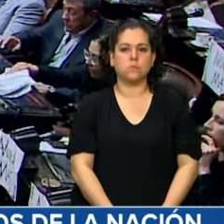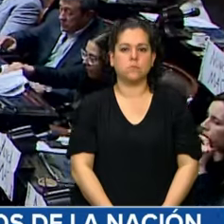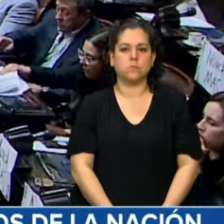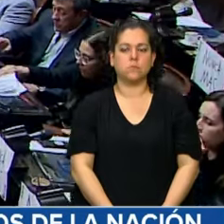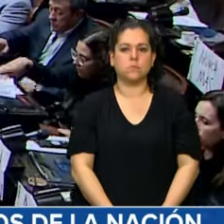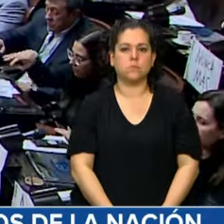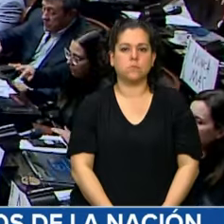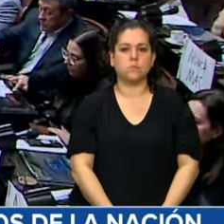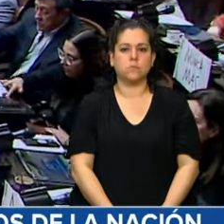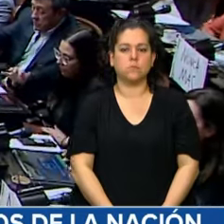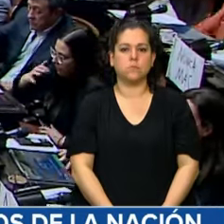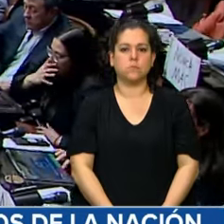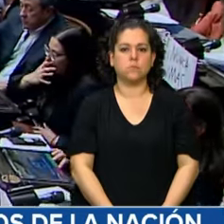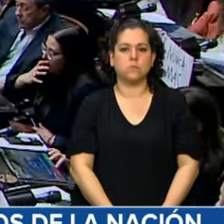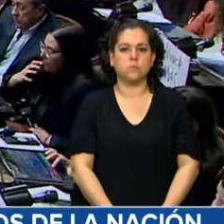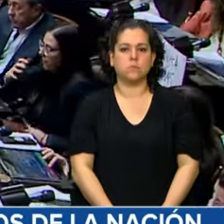tiempo